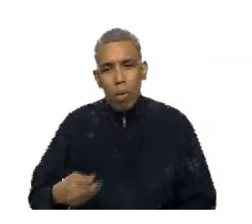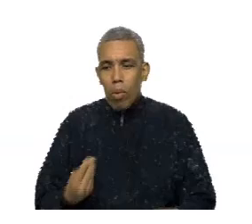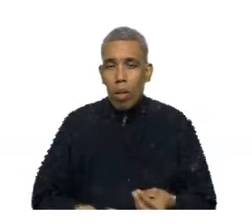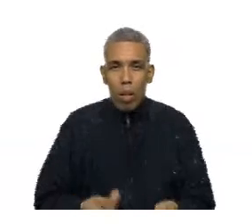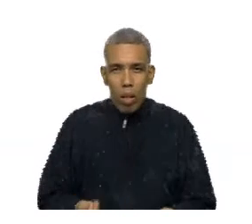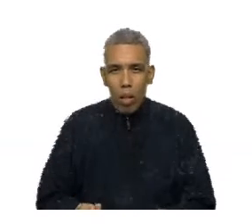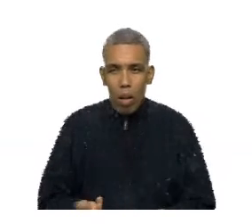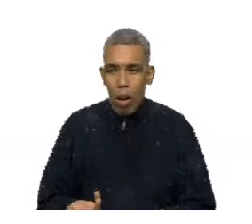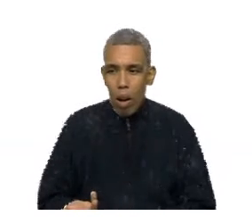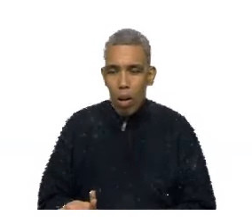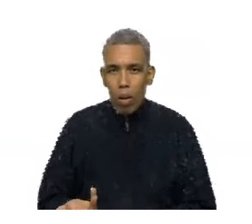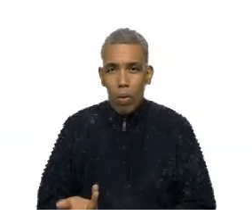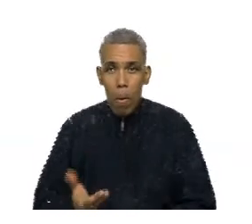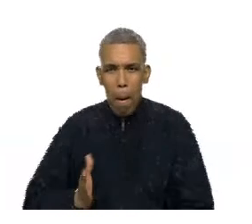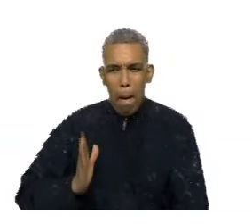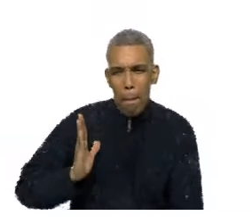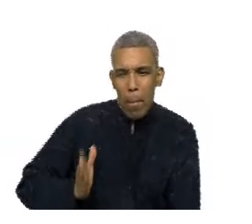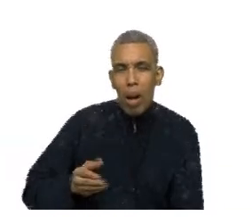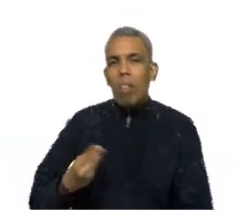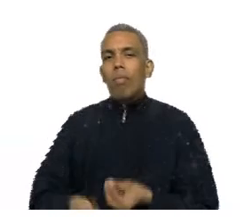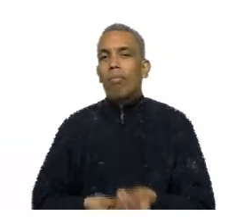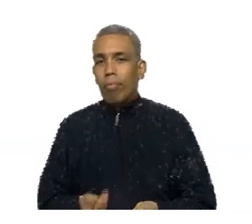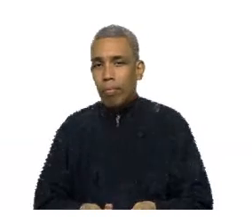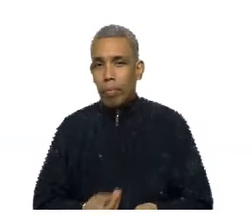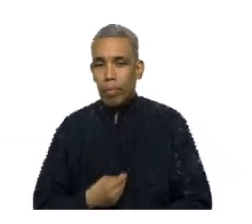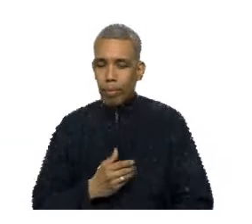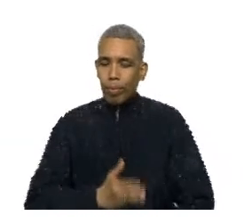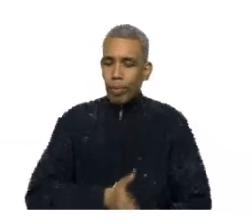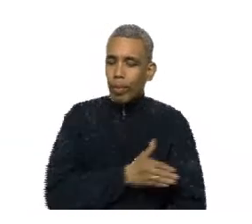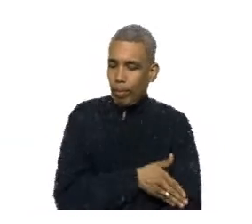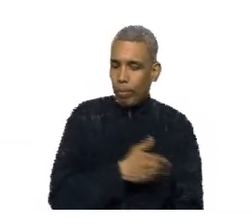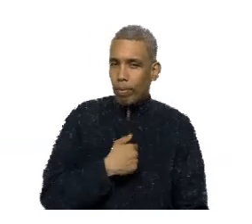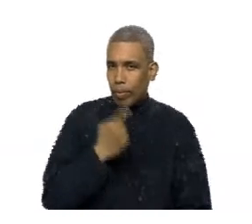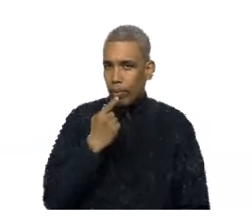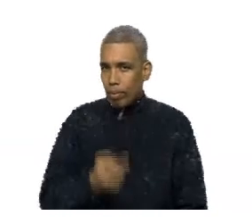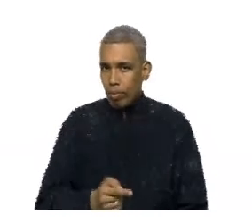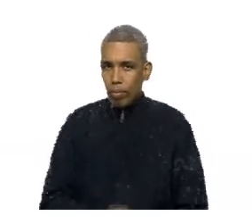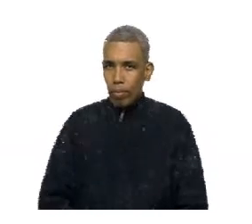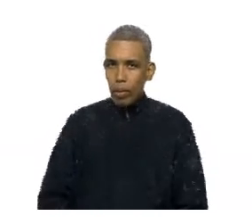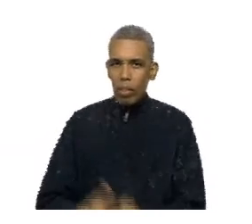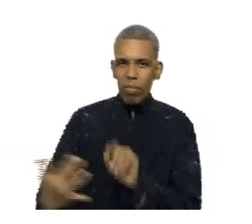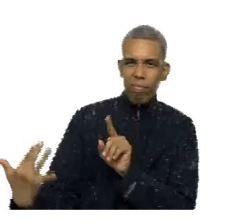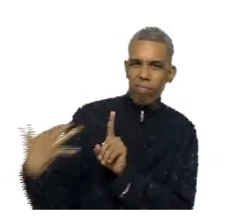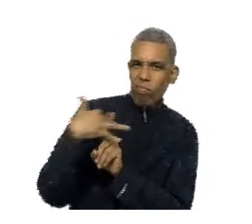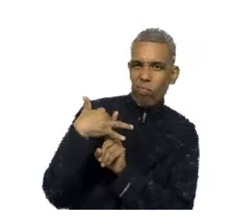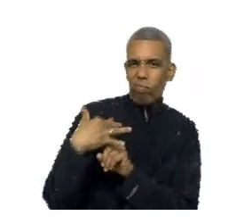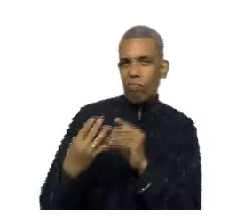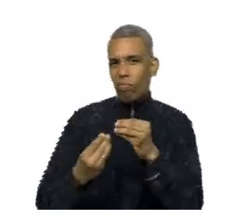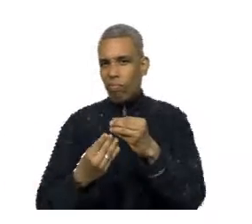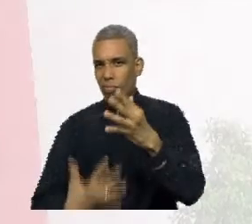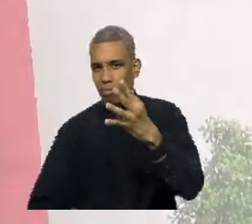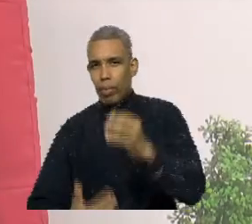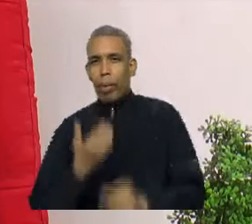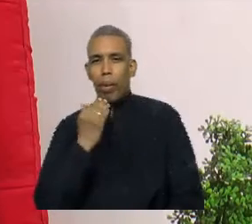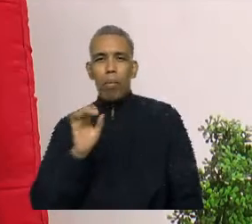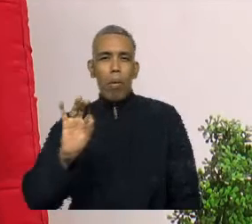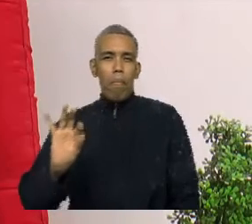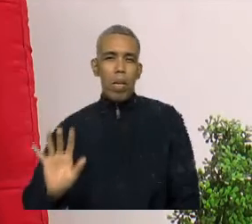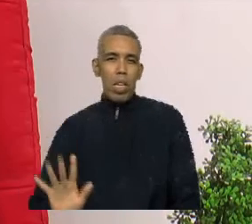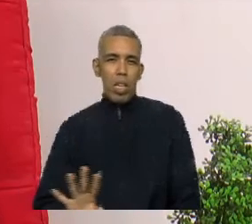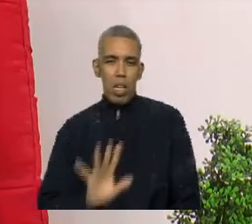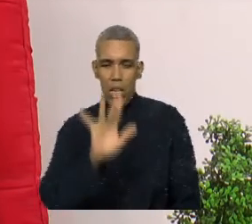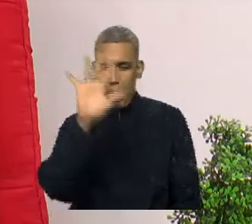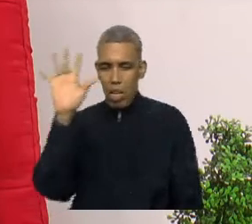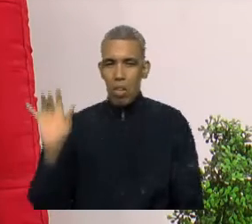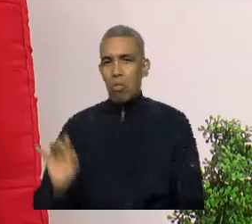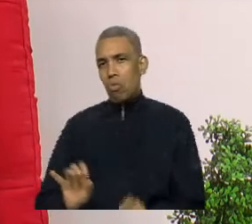lo que estábamos hablando. Sí, señor. Entonces, las causas pueden entonces ser de tipo infeccioso virales o de tipo alérgico. O